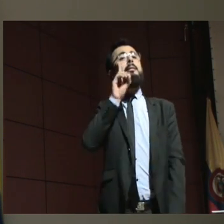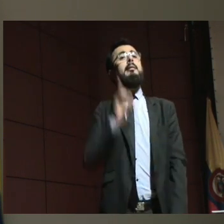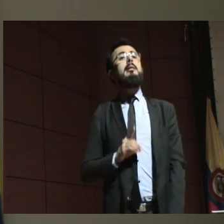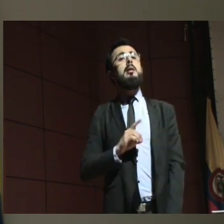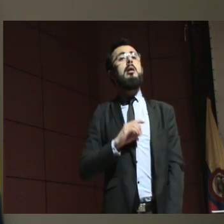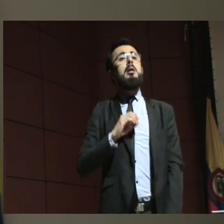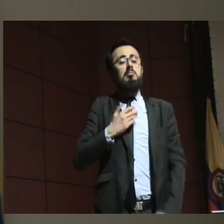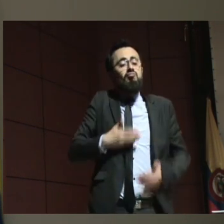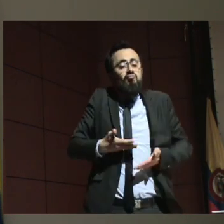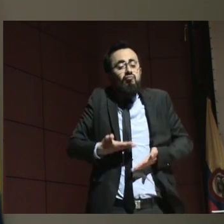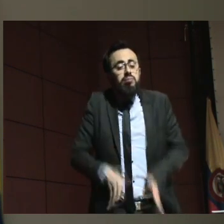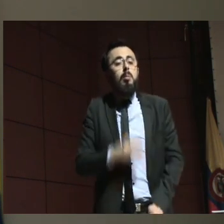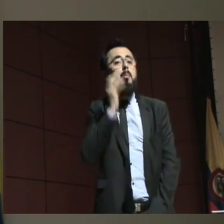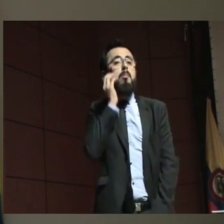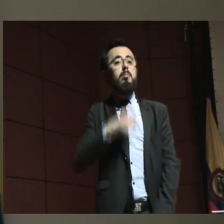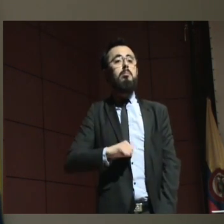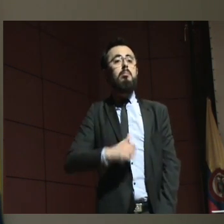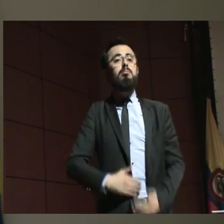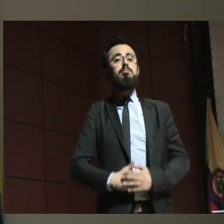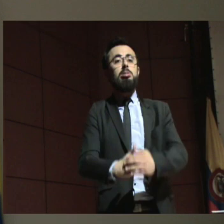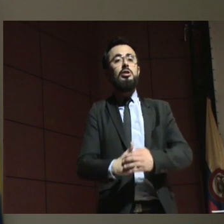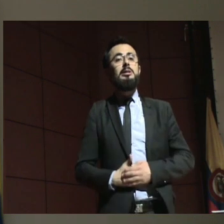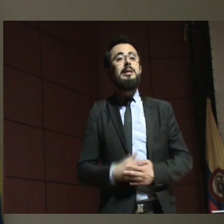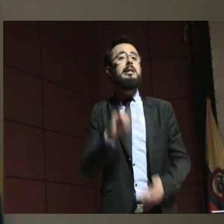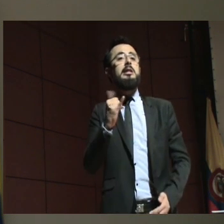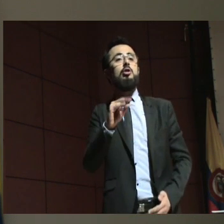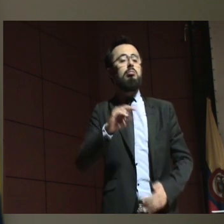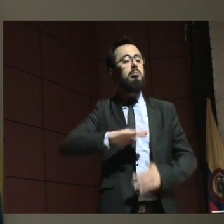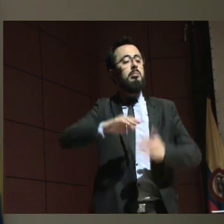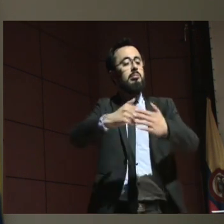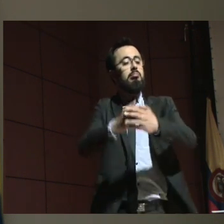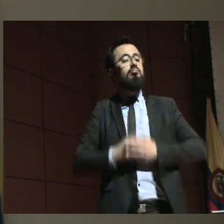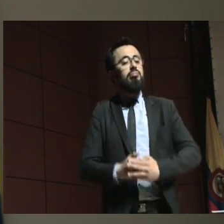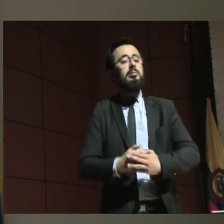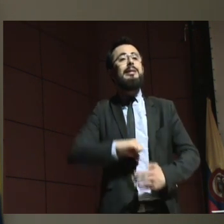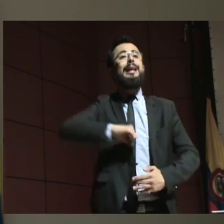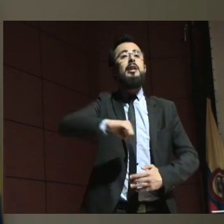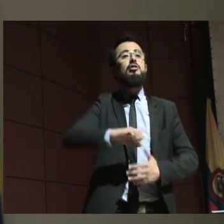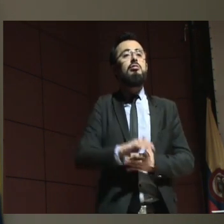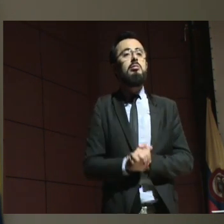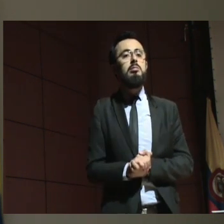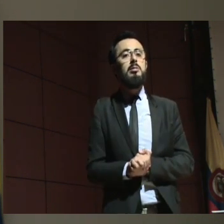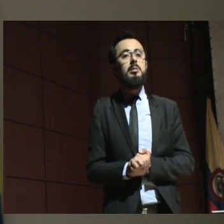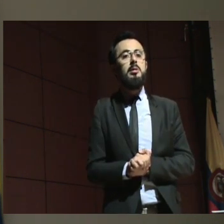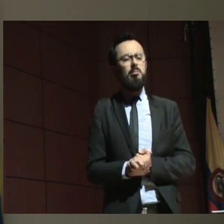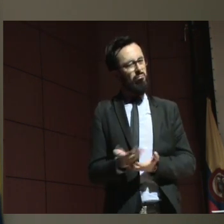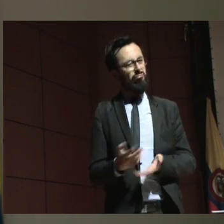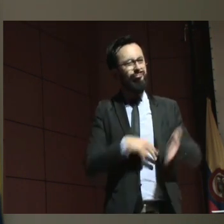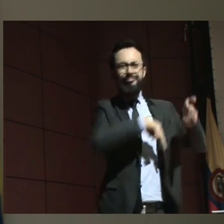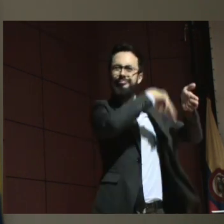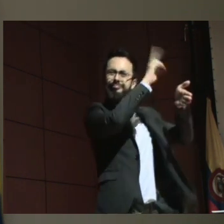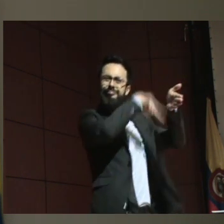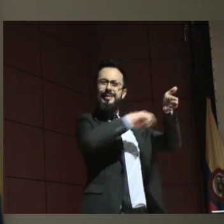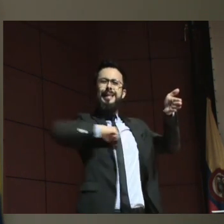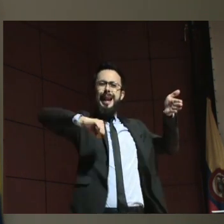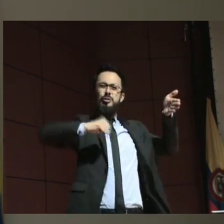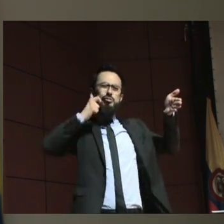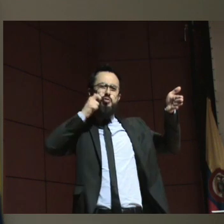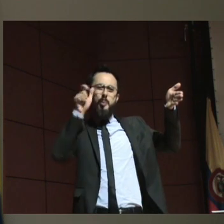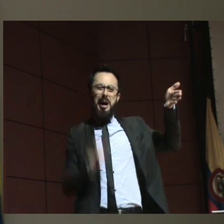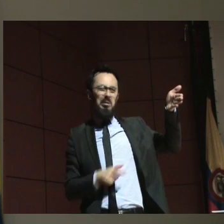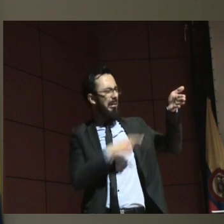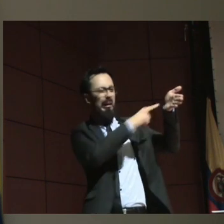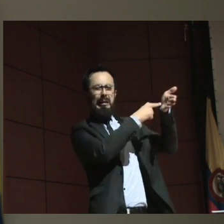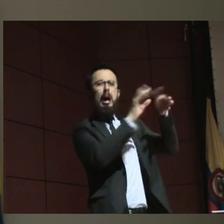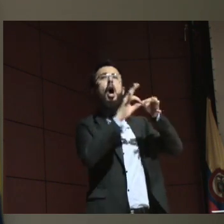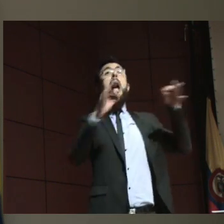las demás. ¿Por qué un Tratado de Derechos Humanos tiene que decir eso? Porque ha sido una forma histórica de discriminación y exclusión. Ha sido una